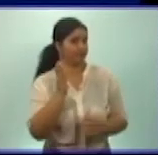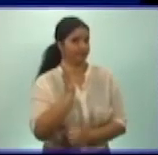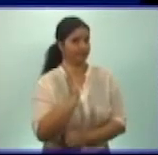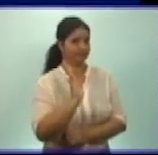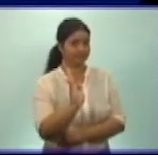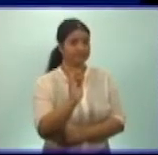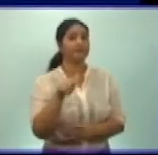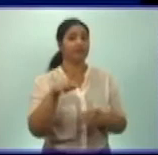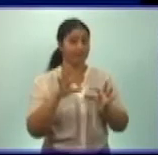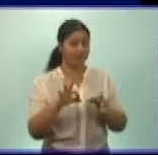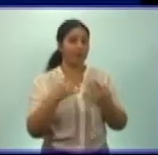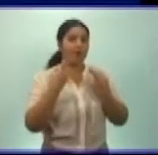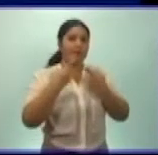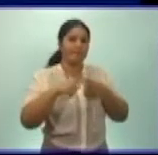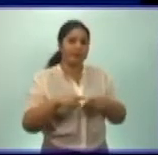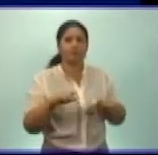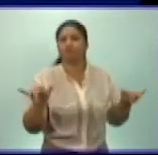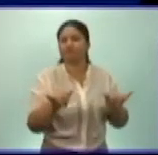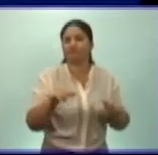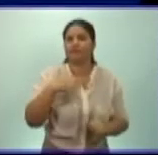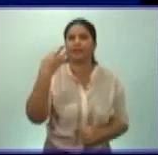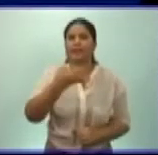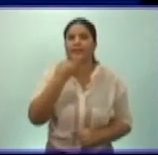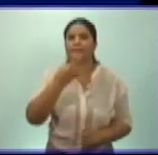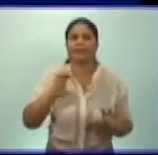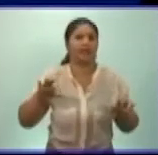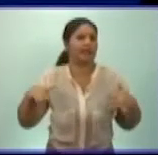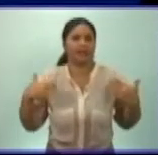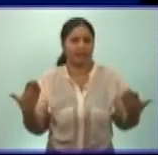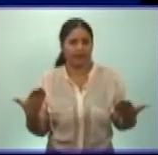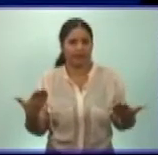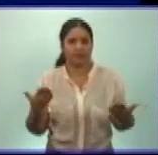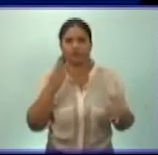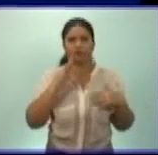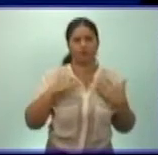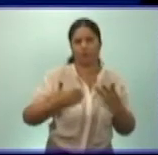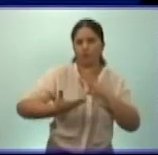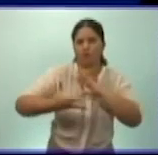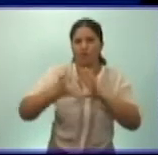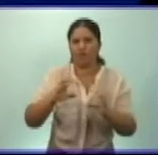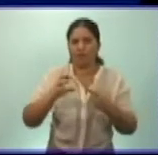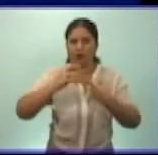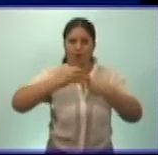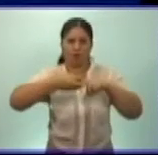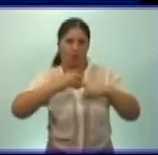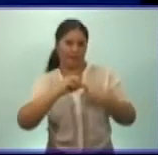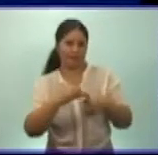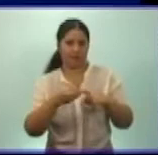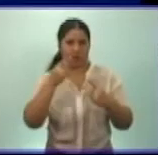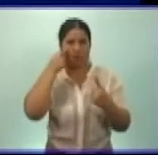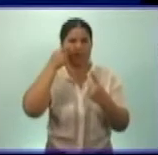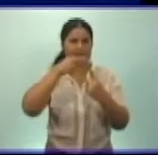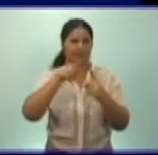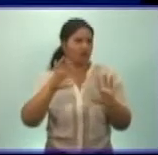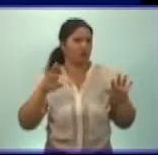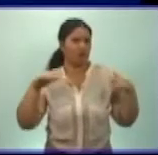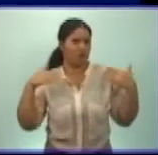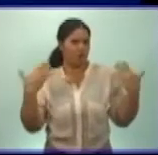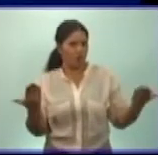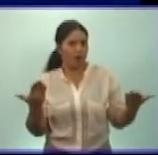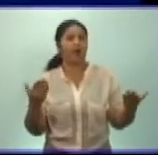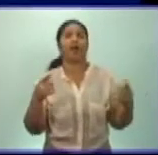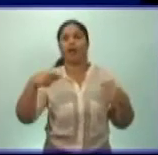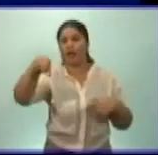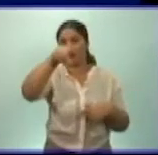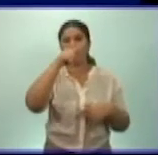Pero también explica la finalidad de su comedia, que es corregir los defectos de los